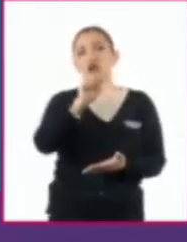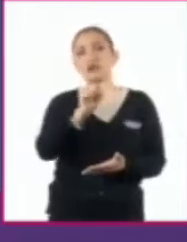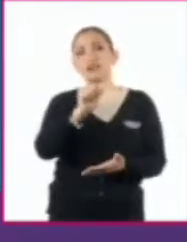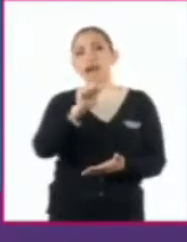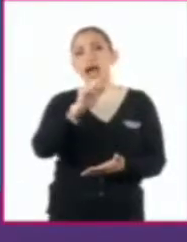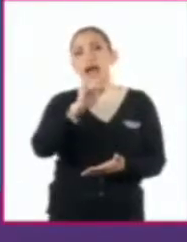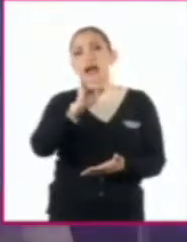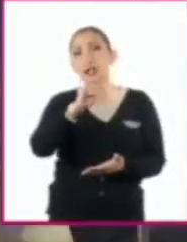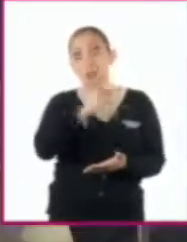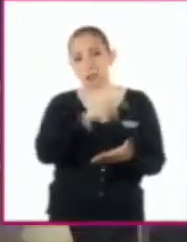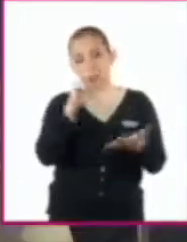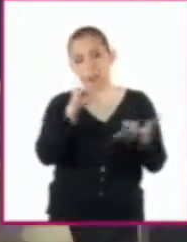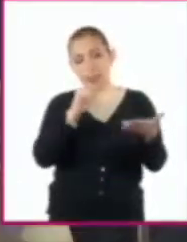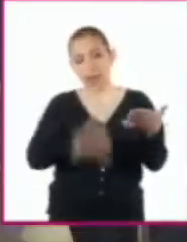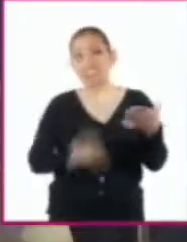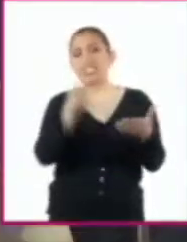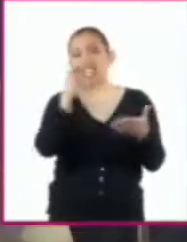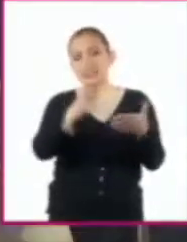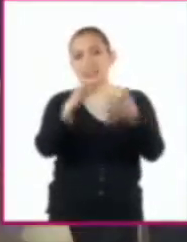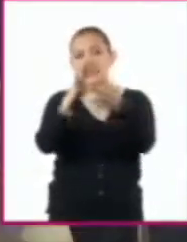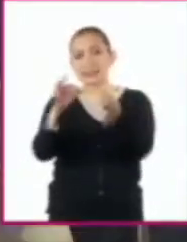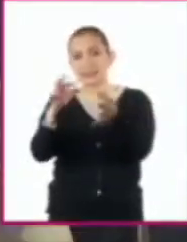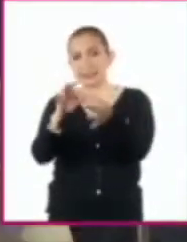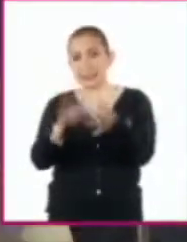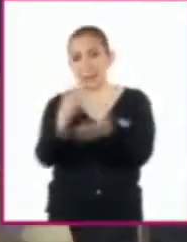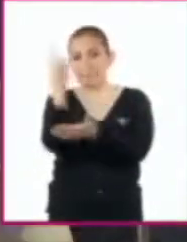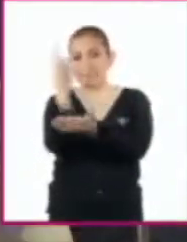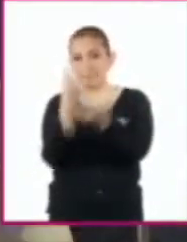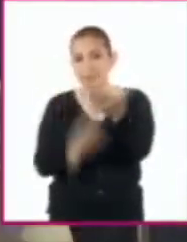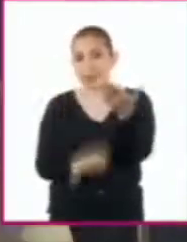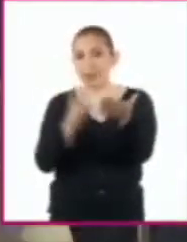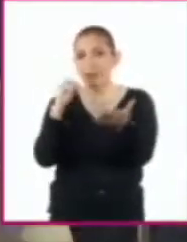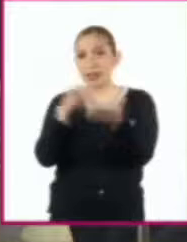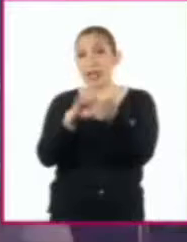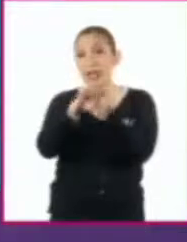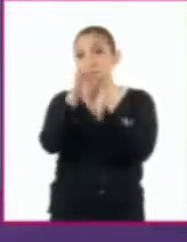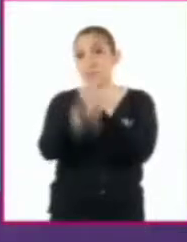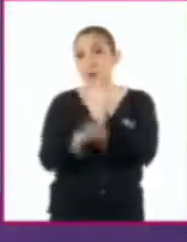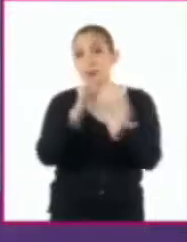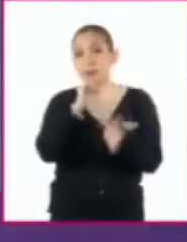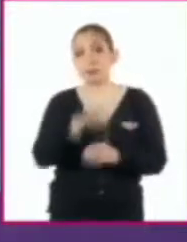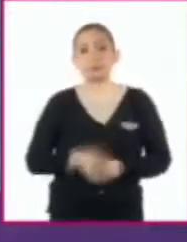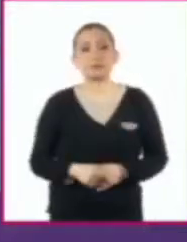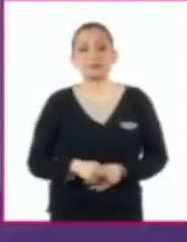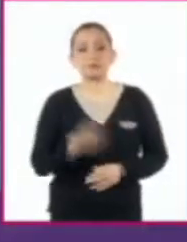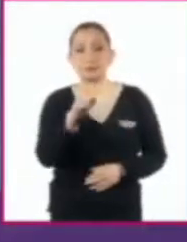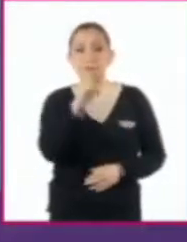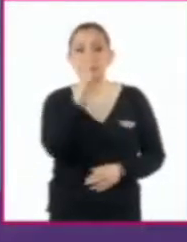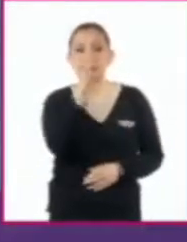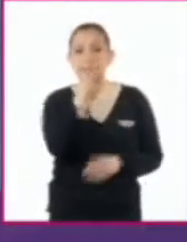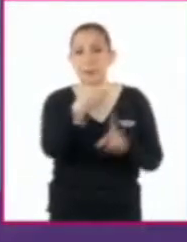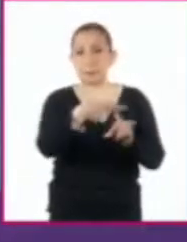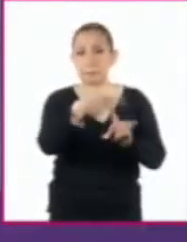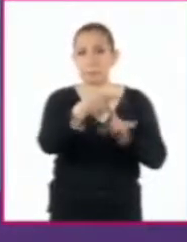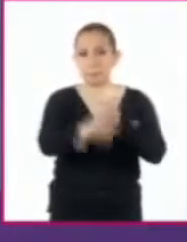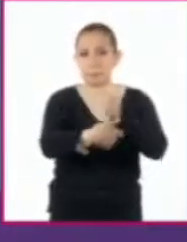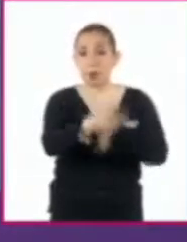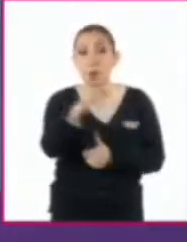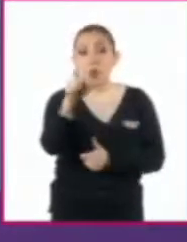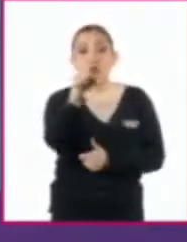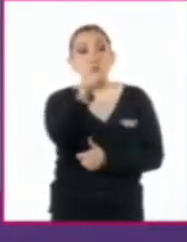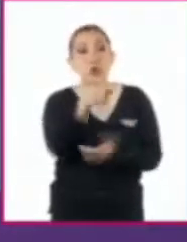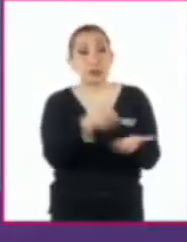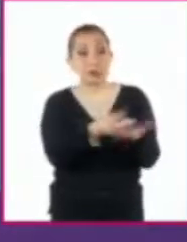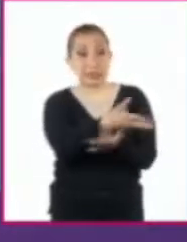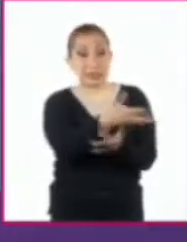pueden colocarlo, la definición, ilustrarlo e incluir ejemplos. Resolvamos el siguiente reto. Cuando